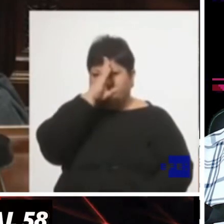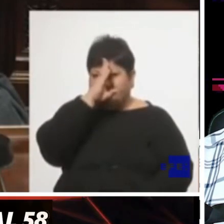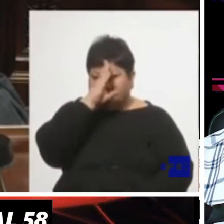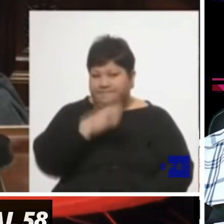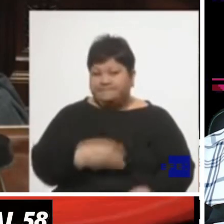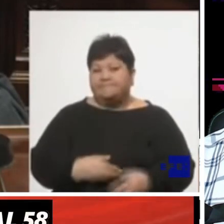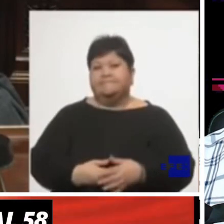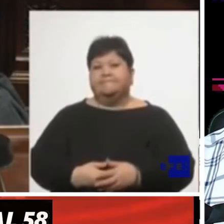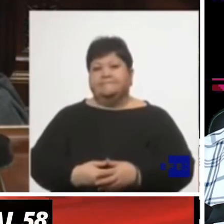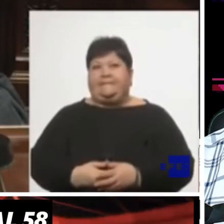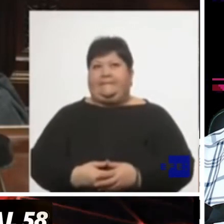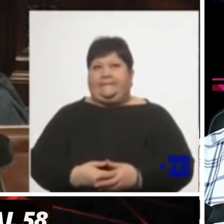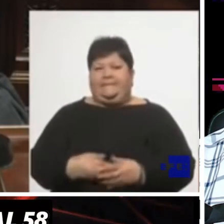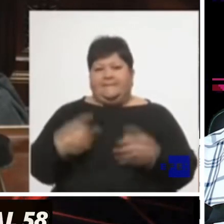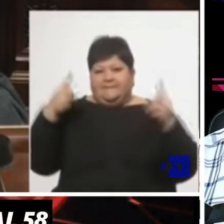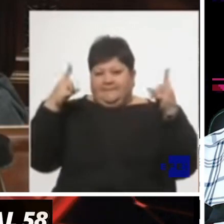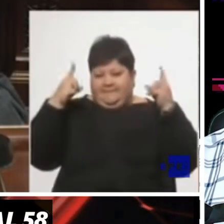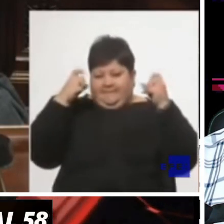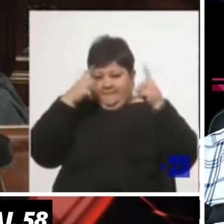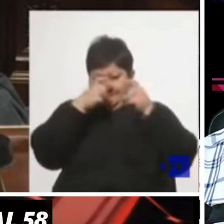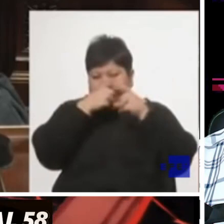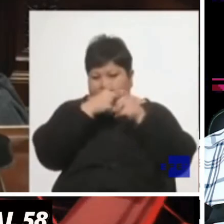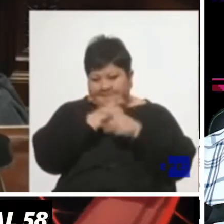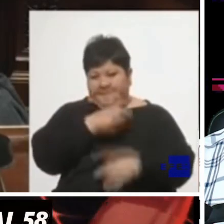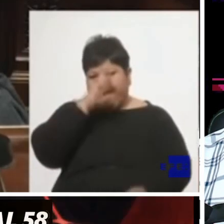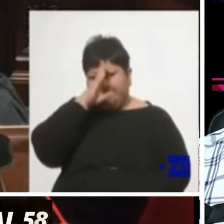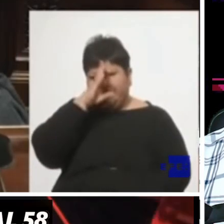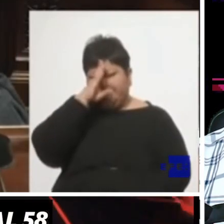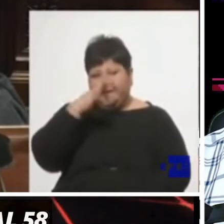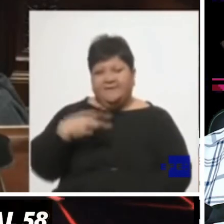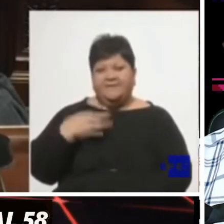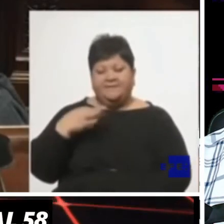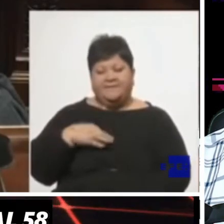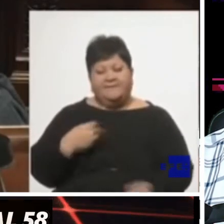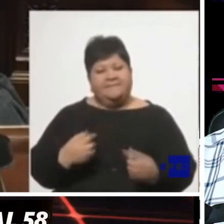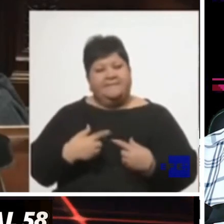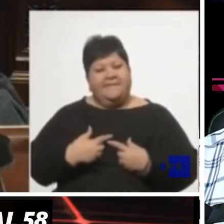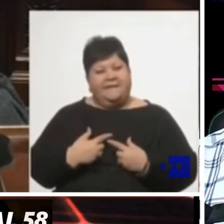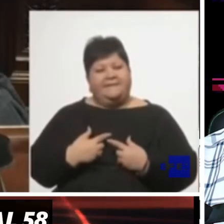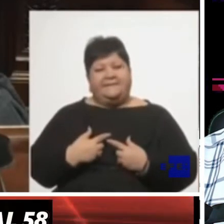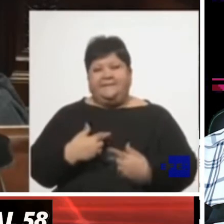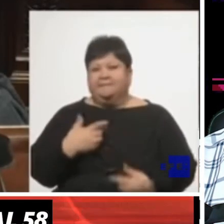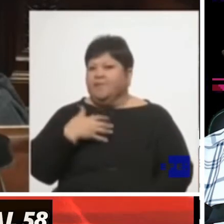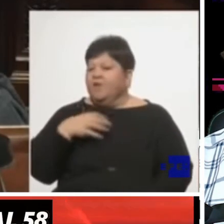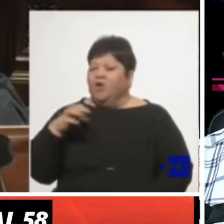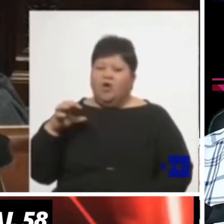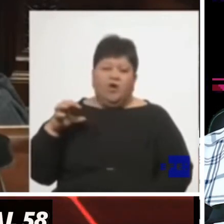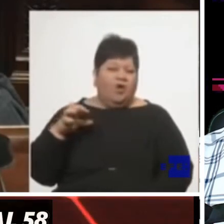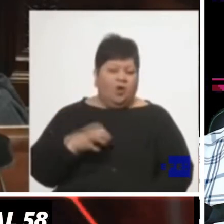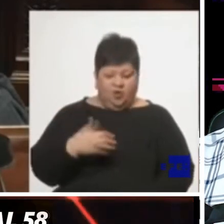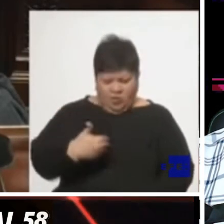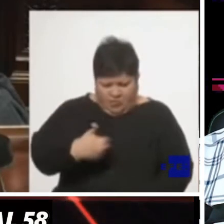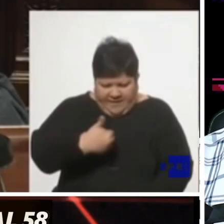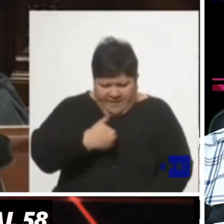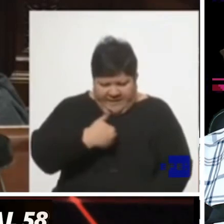OEA. Hay que recordar que hoy es el titular de la OEA, Luis Almagro,